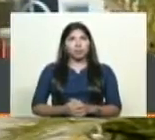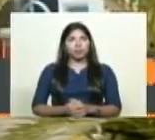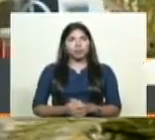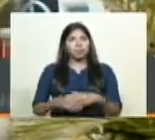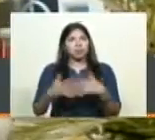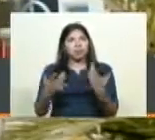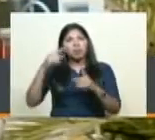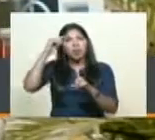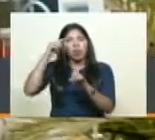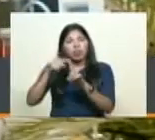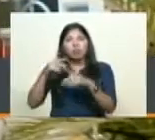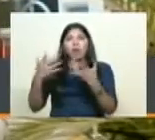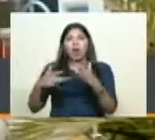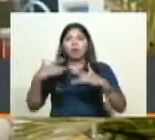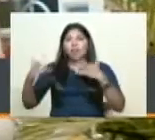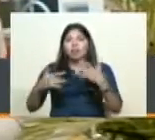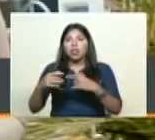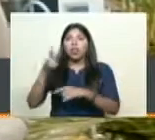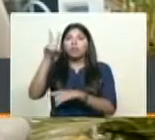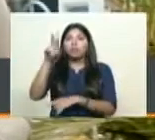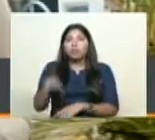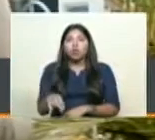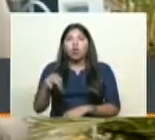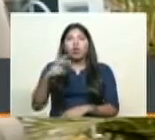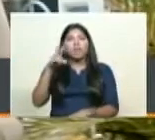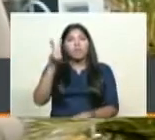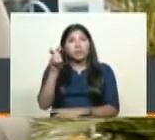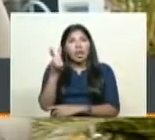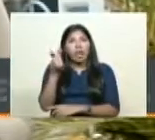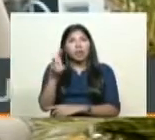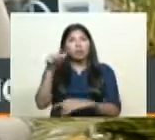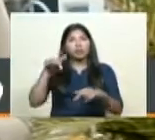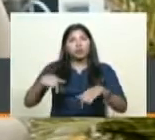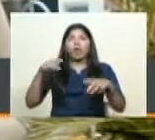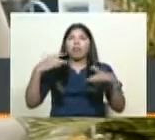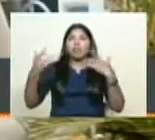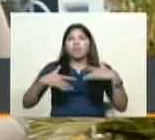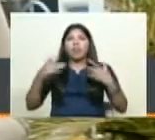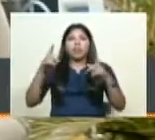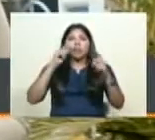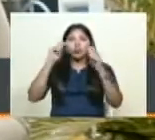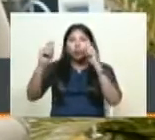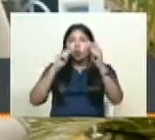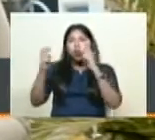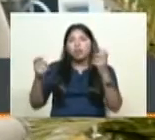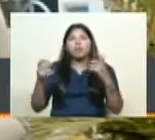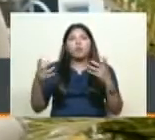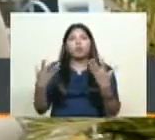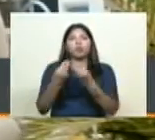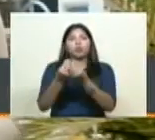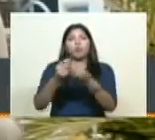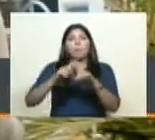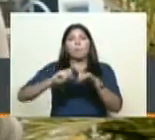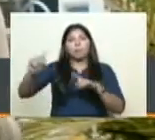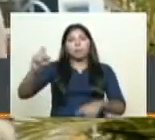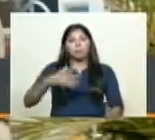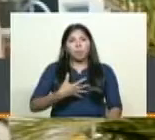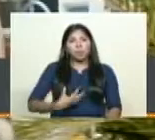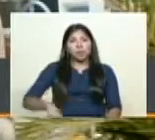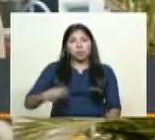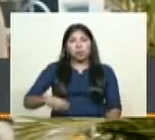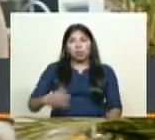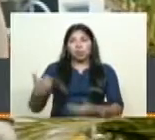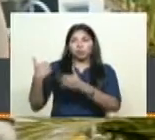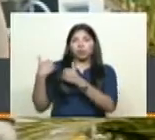las actividades que se vienen desarrollando los viernes de Cultura y de Turismo, el día de hoy el presidente de Venezolana de Teleféricos, José Gregorio Rojas, ofrecerá